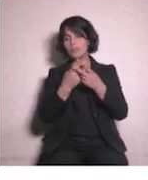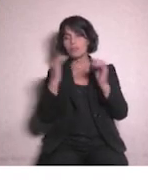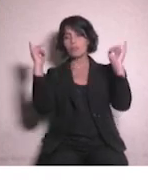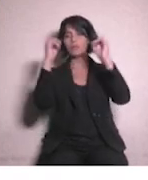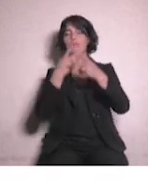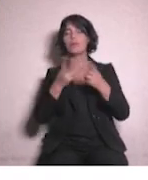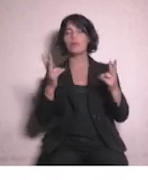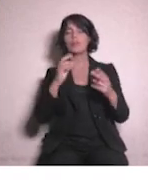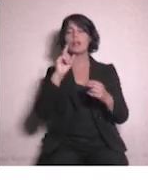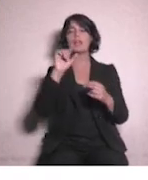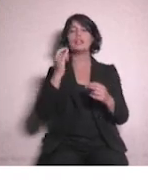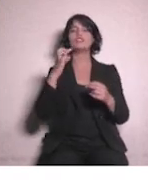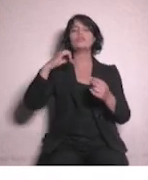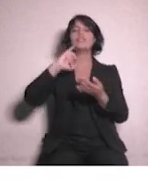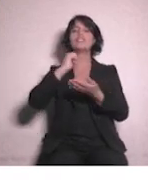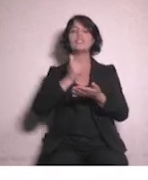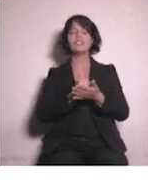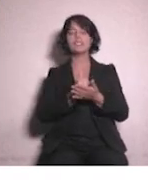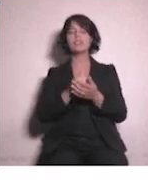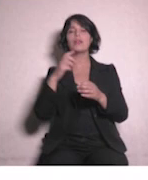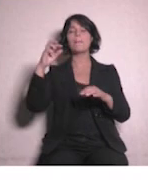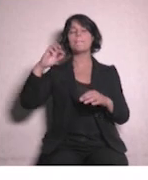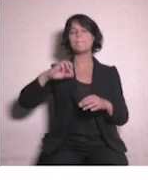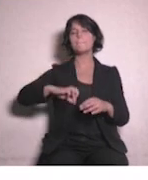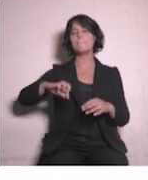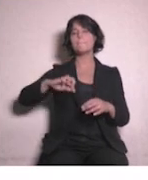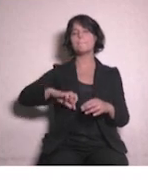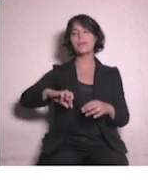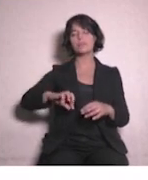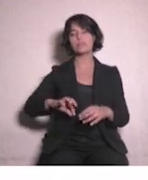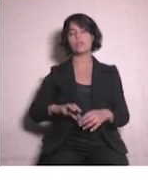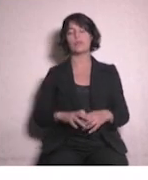Superintendencia de Pensiones.